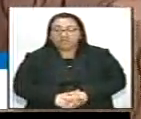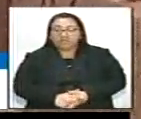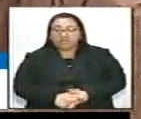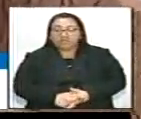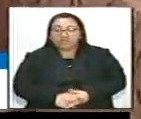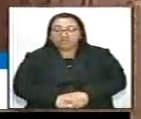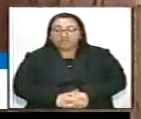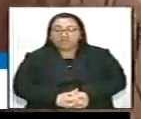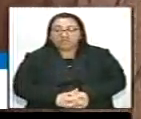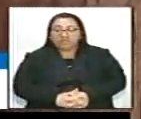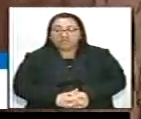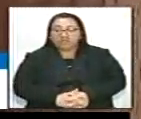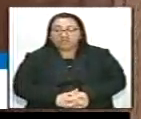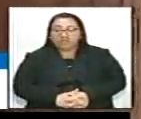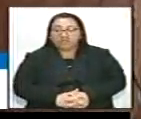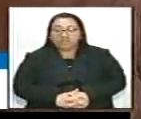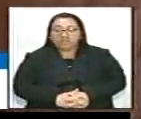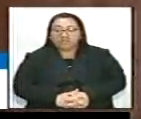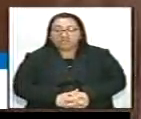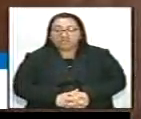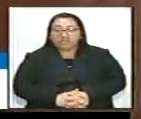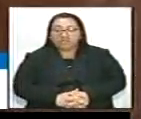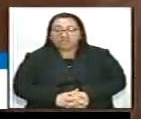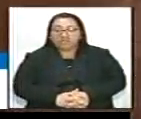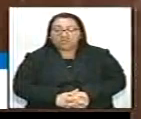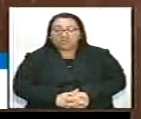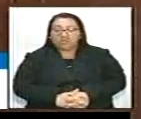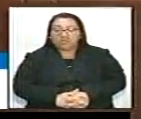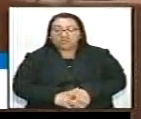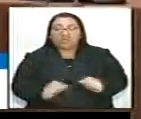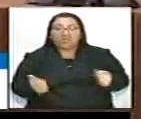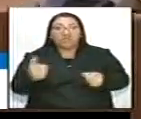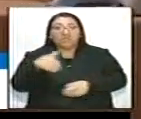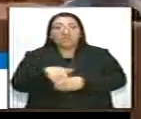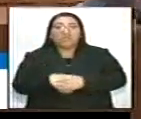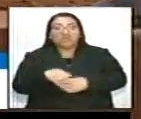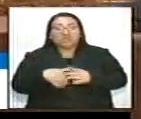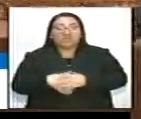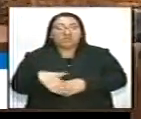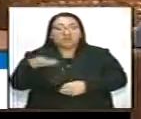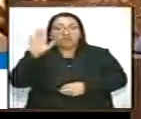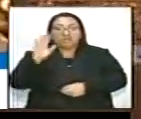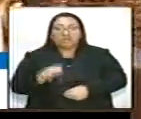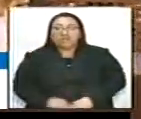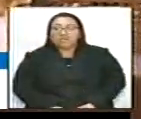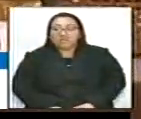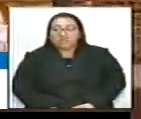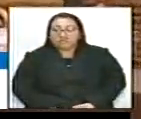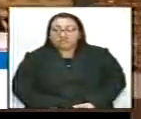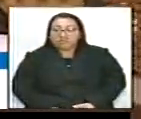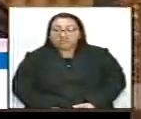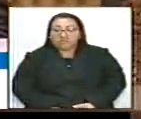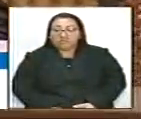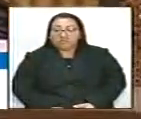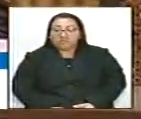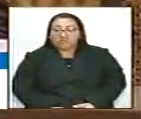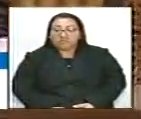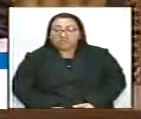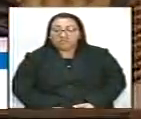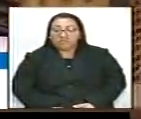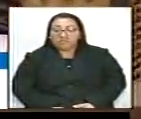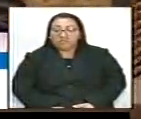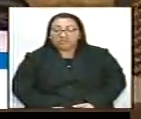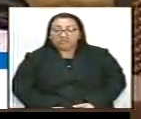mediante el sistema de votación a mano alzada. Si no hubiera una opinión